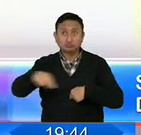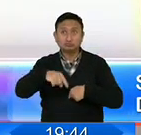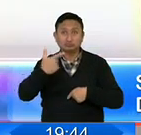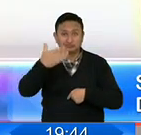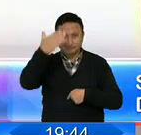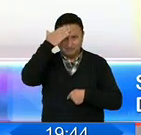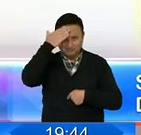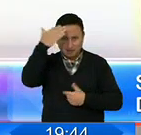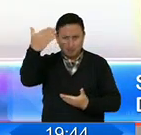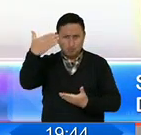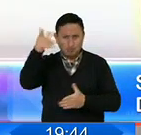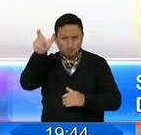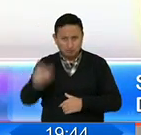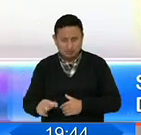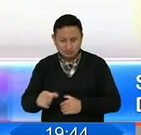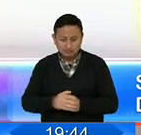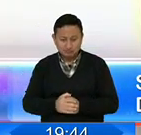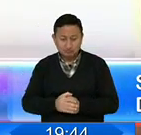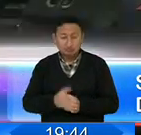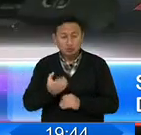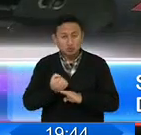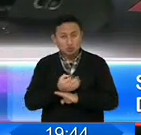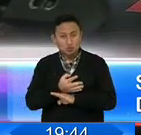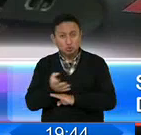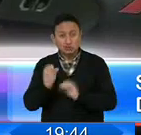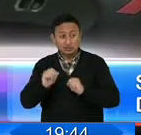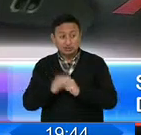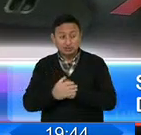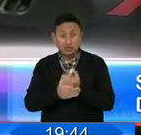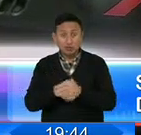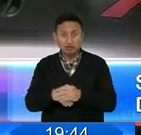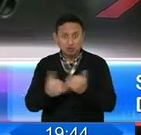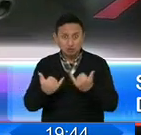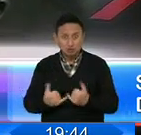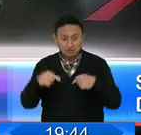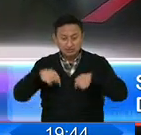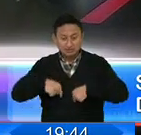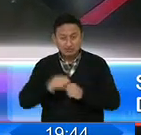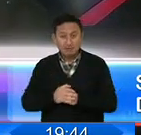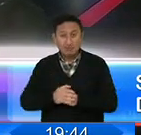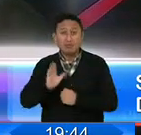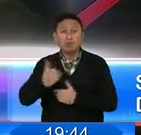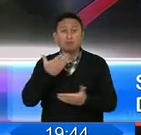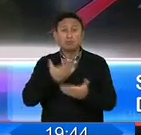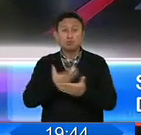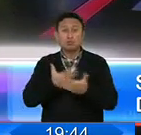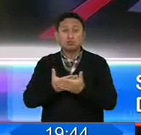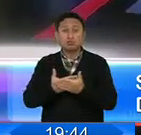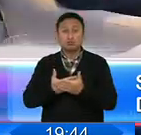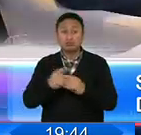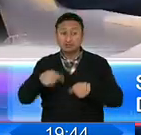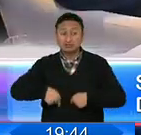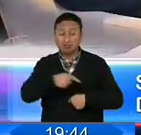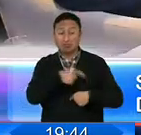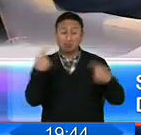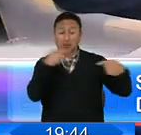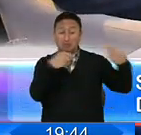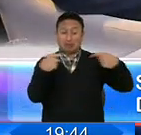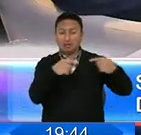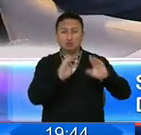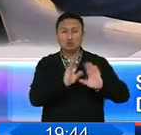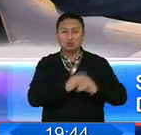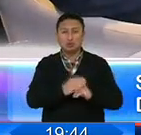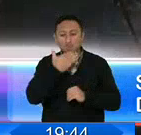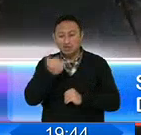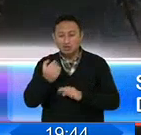Ulloa recomienda a los candidatos aprovechar el espacio para llegar con propuestas y no estar sacándose los cueros al sol, es